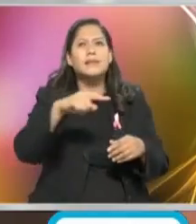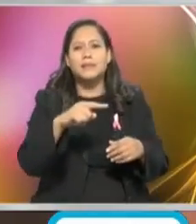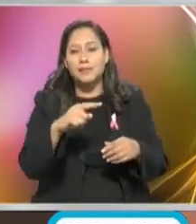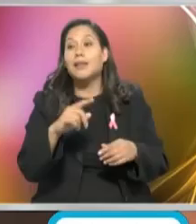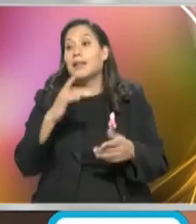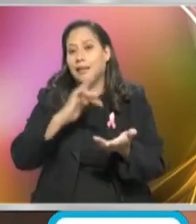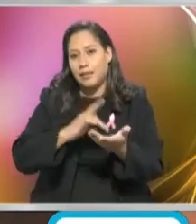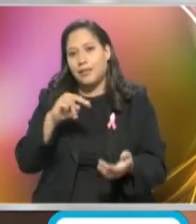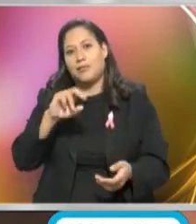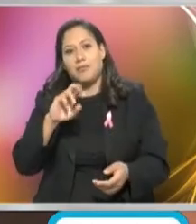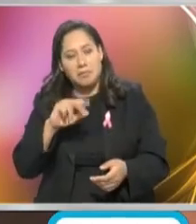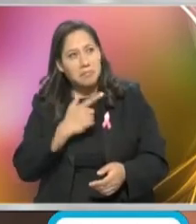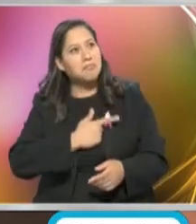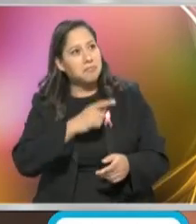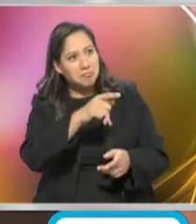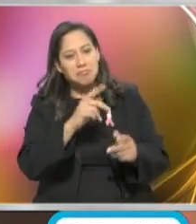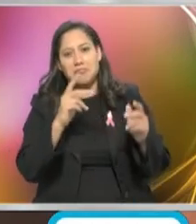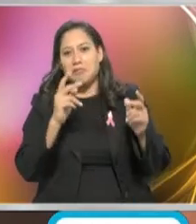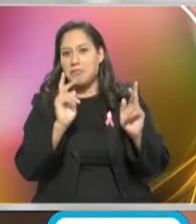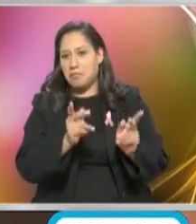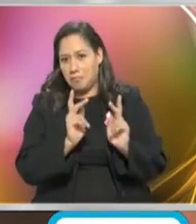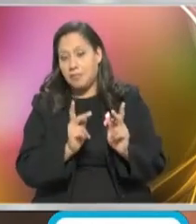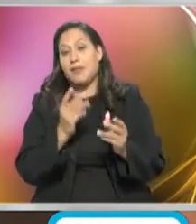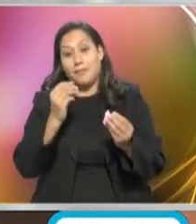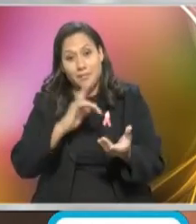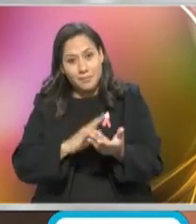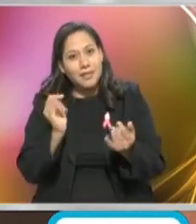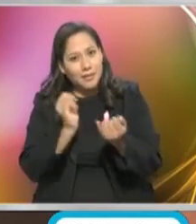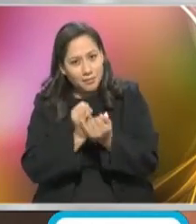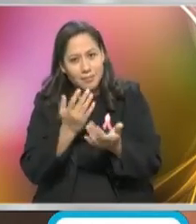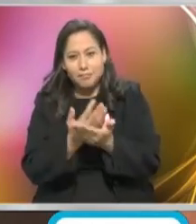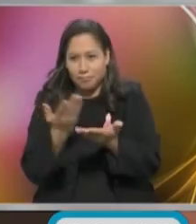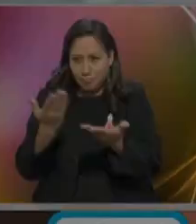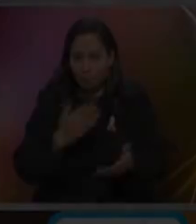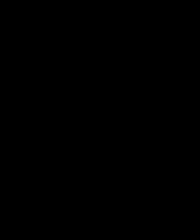Norma. No, Enrique, me encanta platicar contigo. Igualmente, Muchas gracias. te esperamos muy pronto. Muchas Claro gracias. que sí.